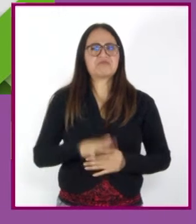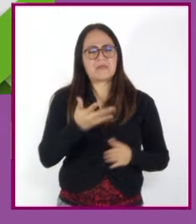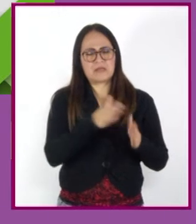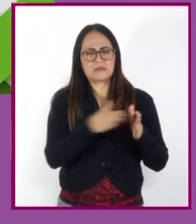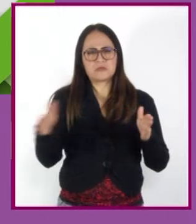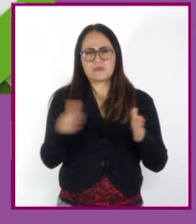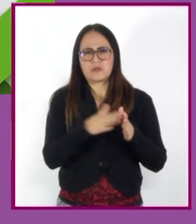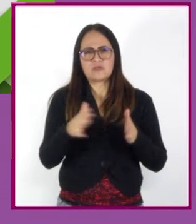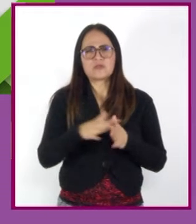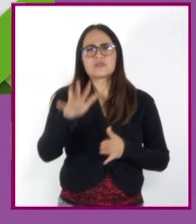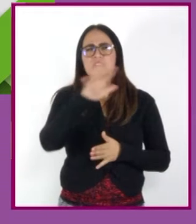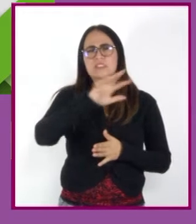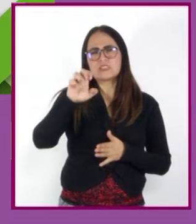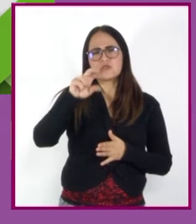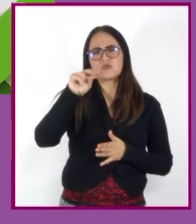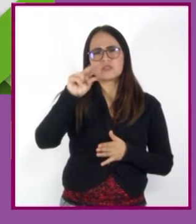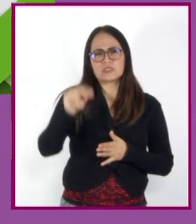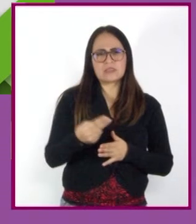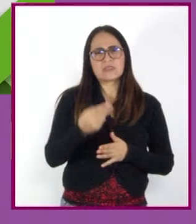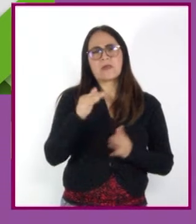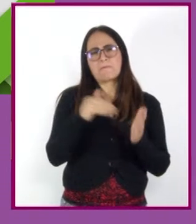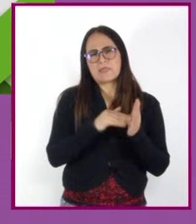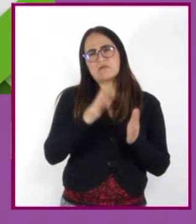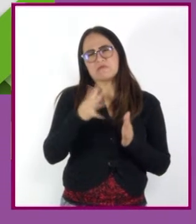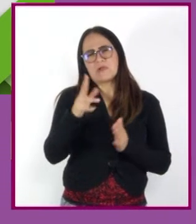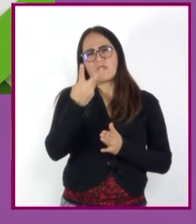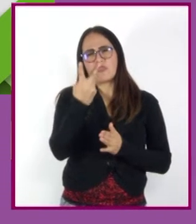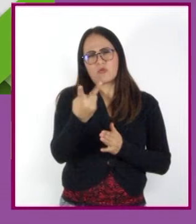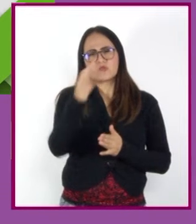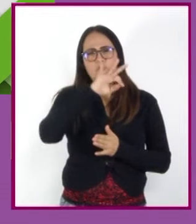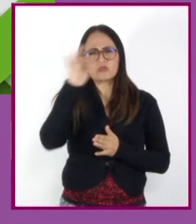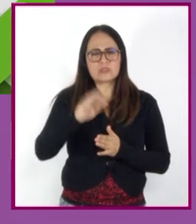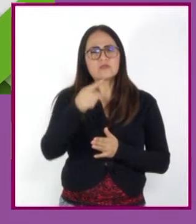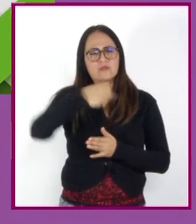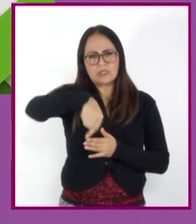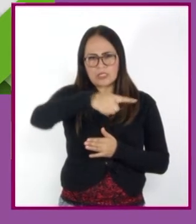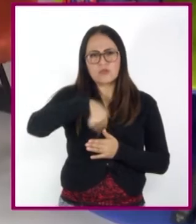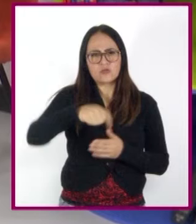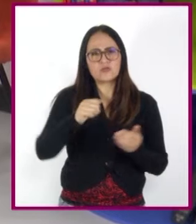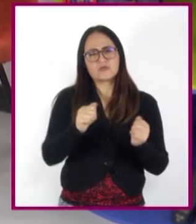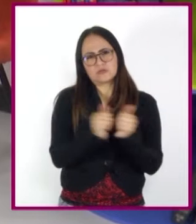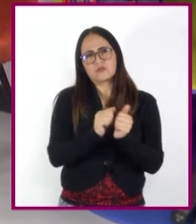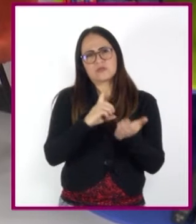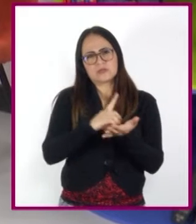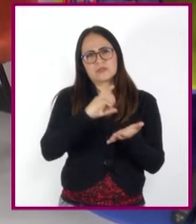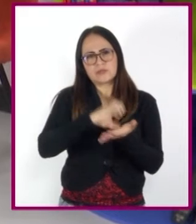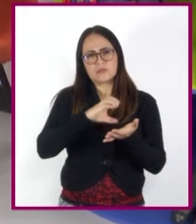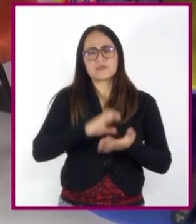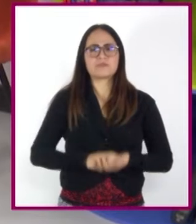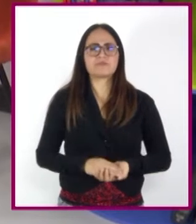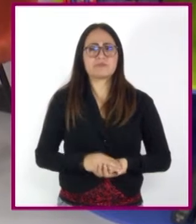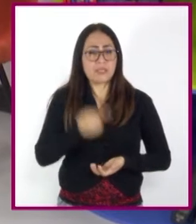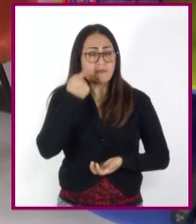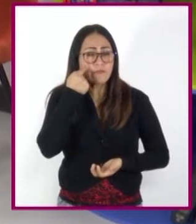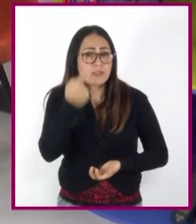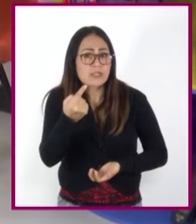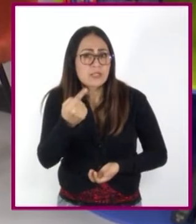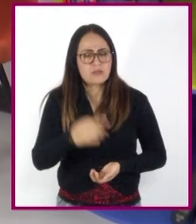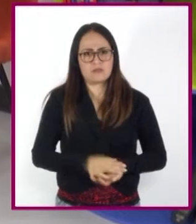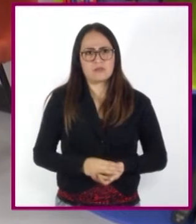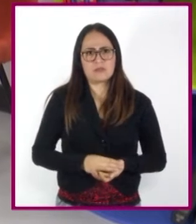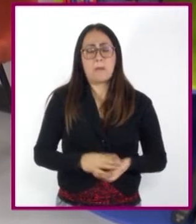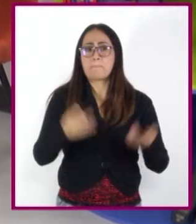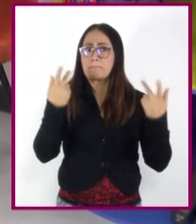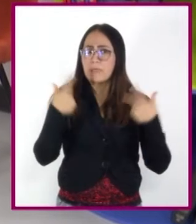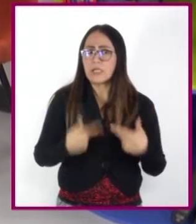de 580,000, el 2%, presenta alguna discapacidad. ¿Se dan cuenta cuántos